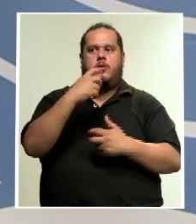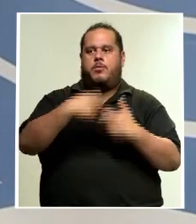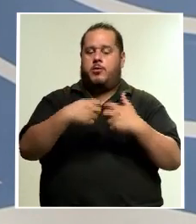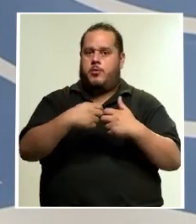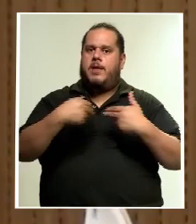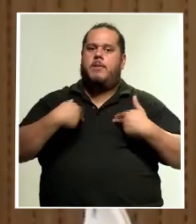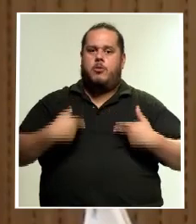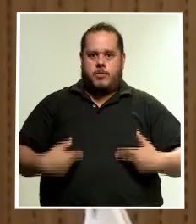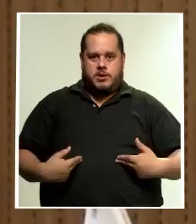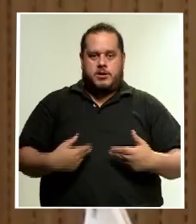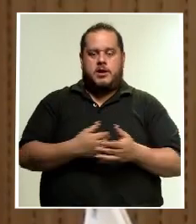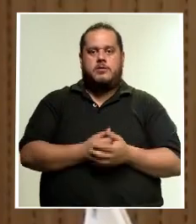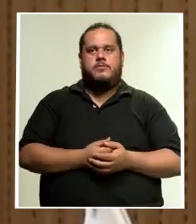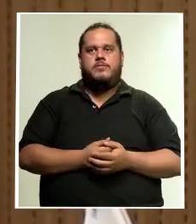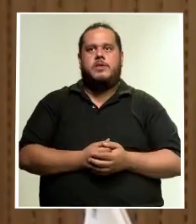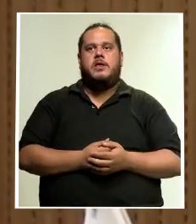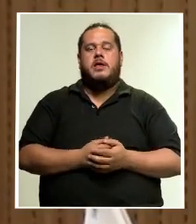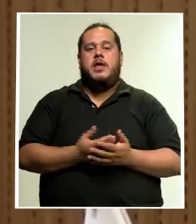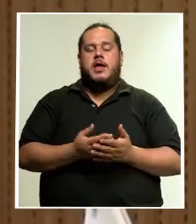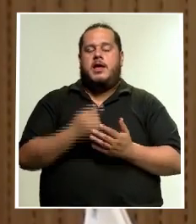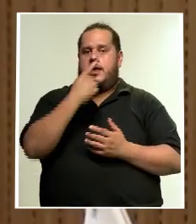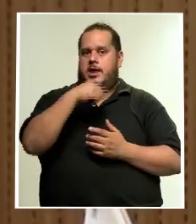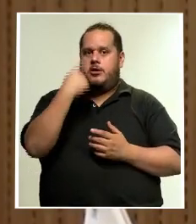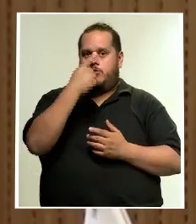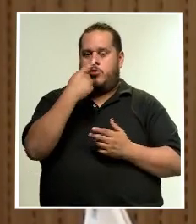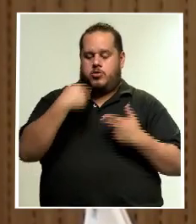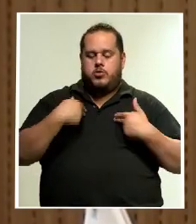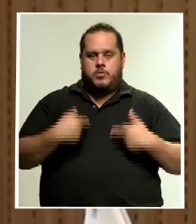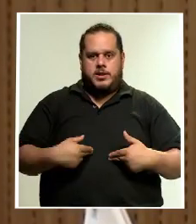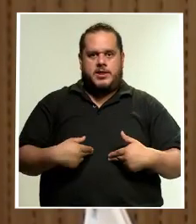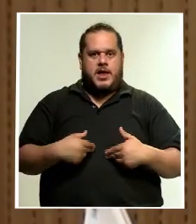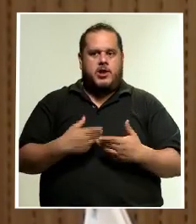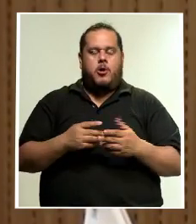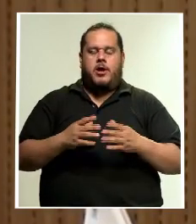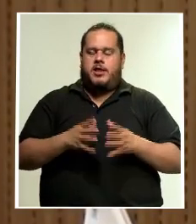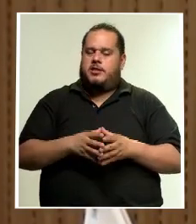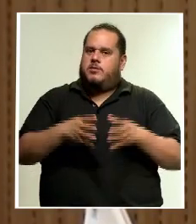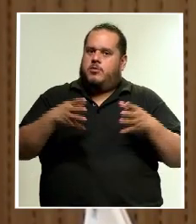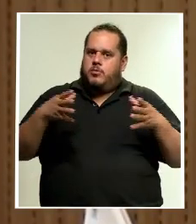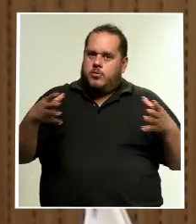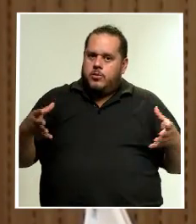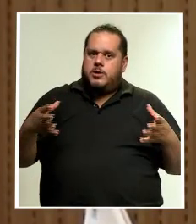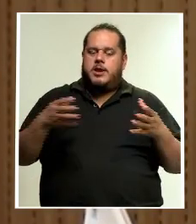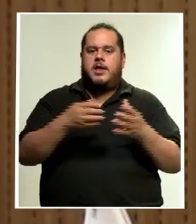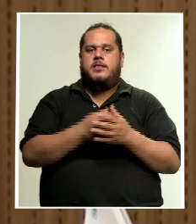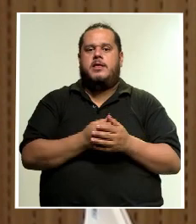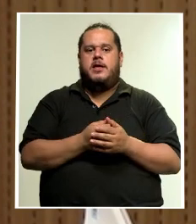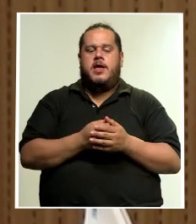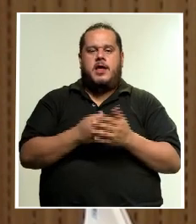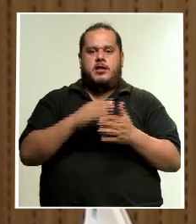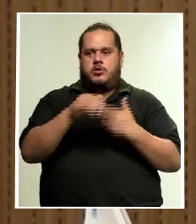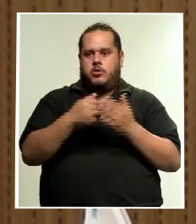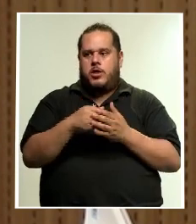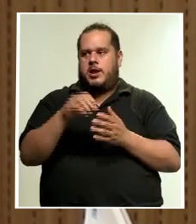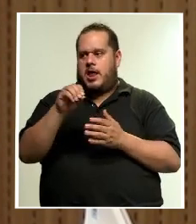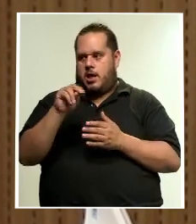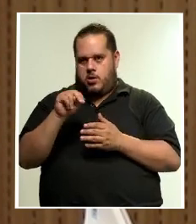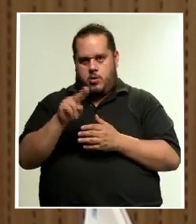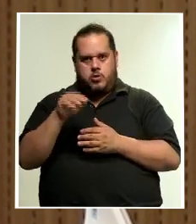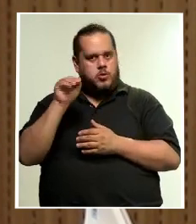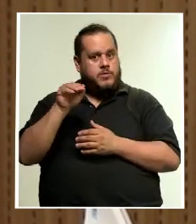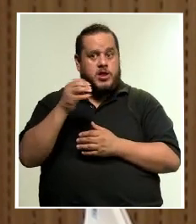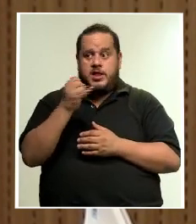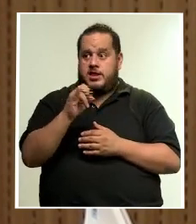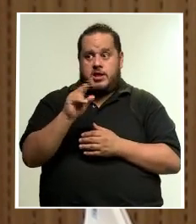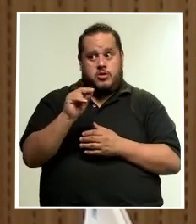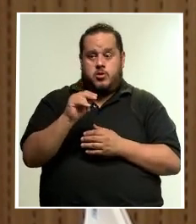humanitaria. El coste humanitario de la espiral de hostilidades es inmenso. La misión de asistencia de las Naciones Unidas ha advertido de que si no